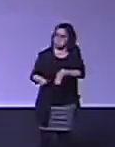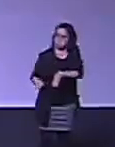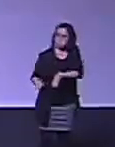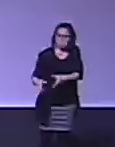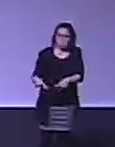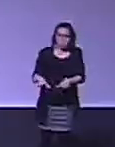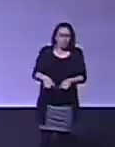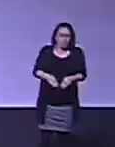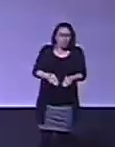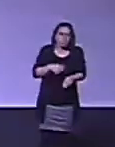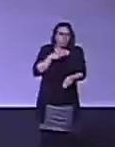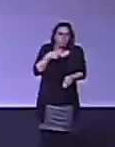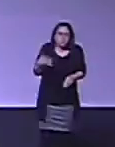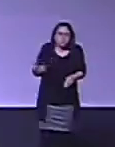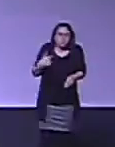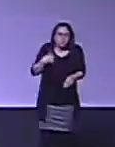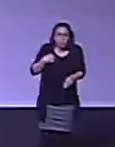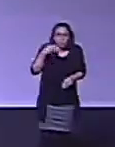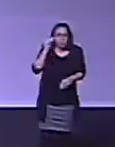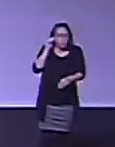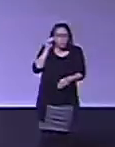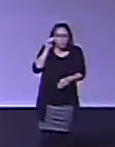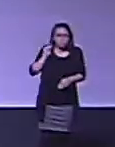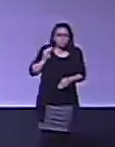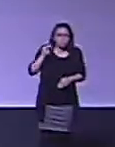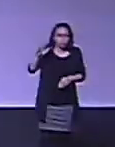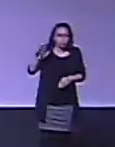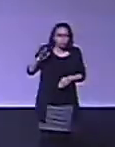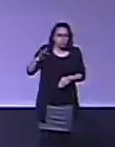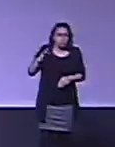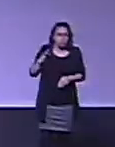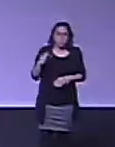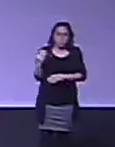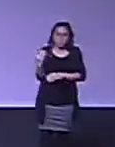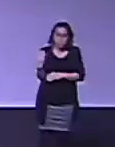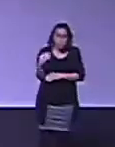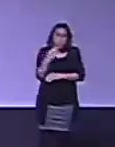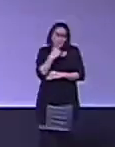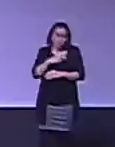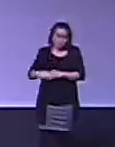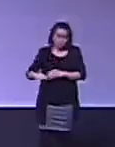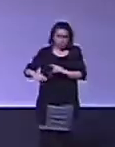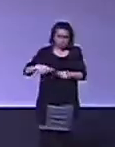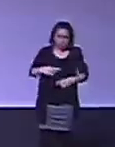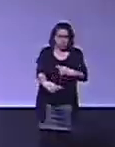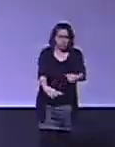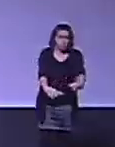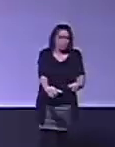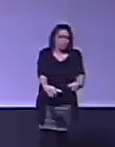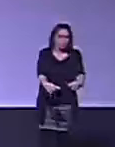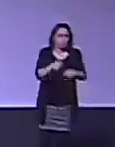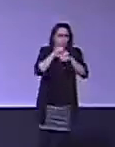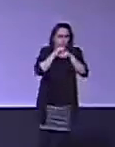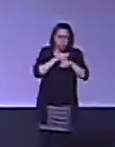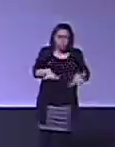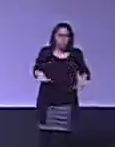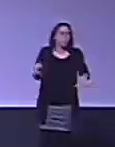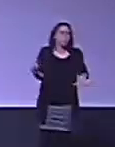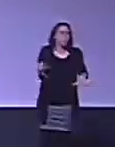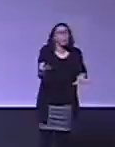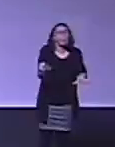entiendo que hay que transmitir a otras generaciones que vienen por detrás el ejemplo de abrir caminos,